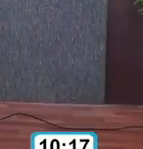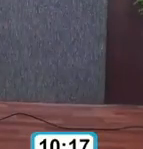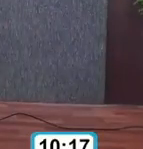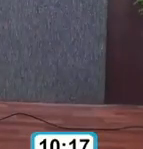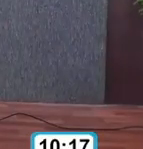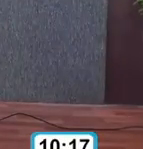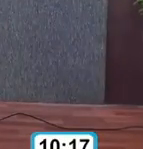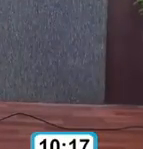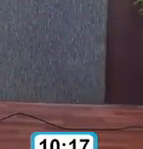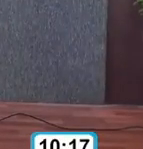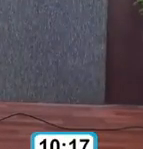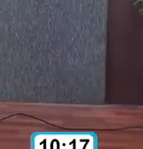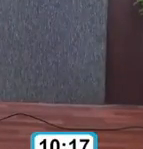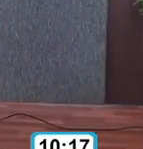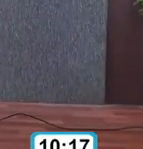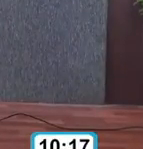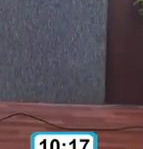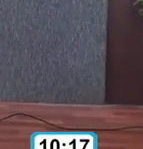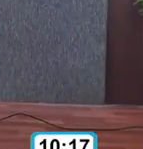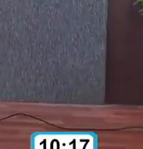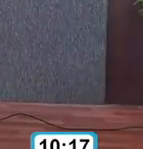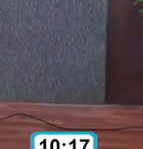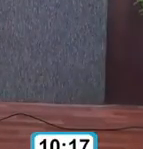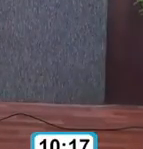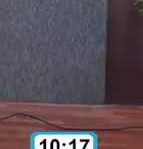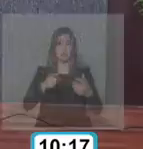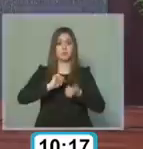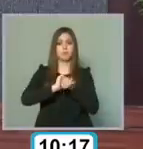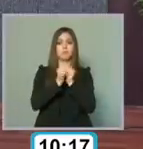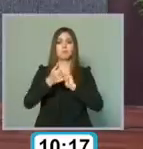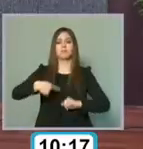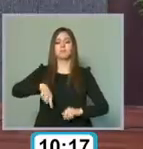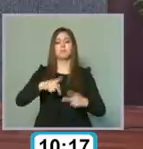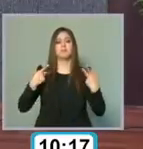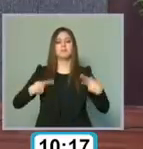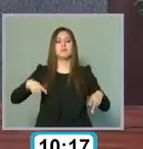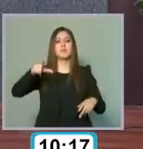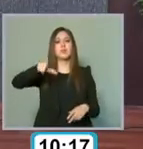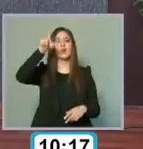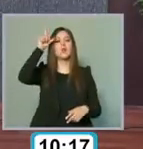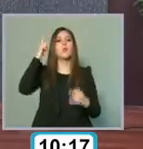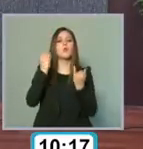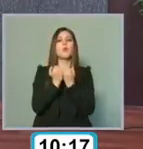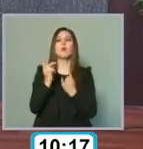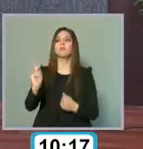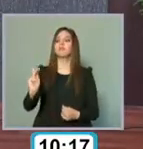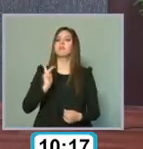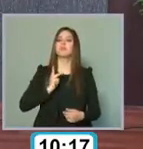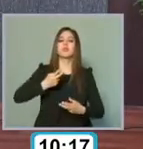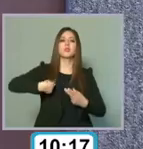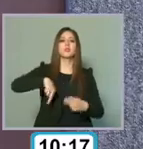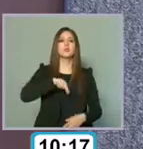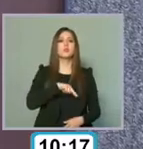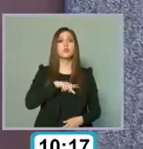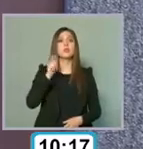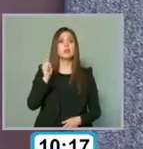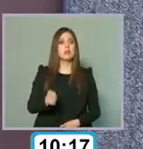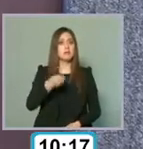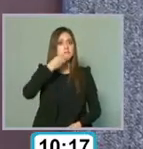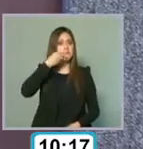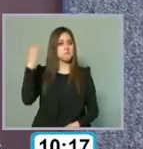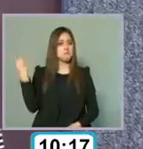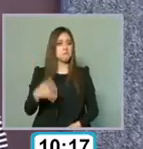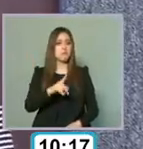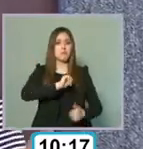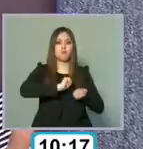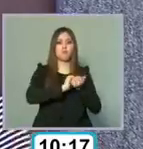¡Venga! Está muy buena la rola. Para todos los locos. Loco, loco, Como loco. nosotros. Muy bien. Que aparte tienen muy buena energía estos chavos.